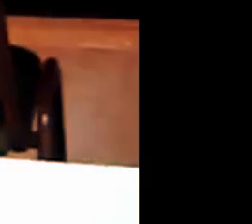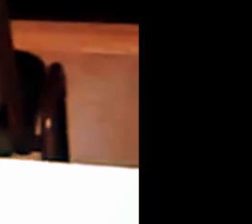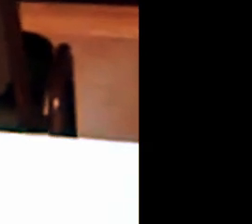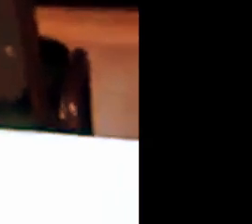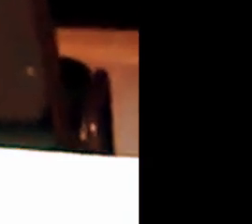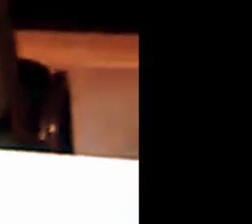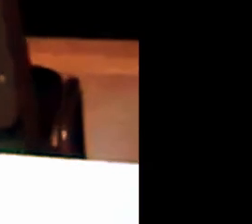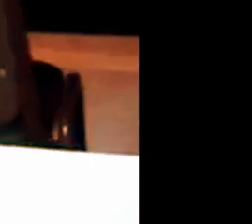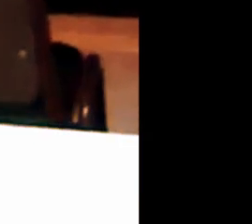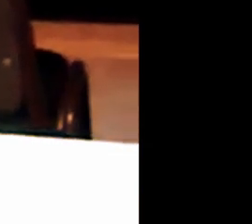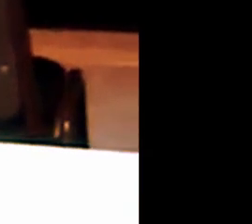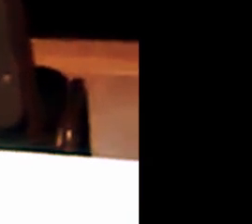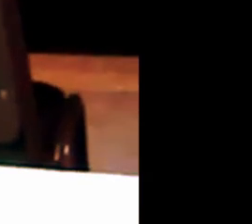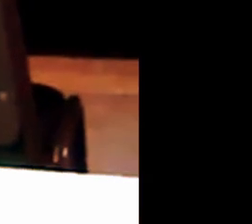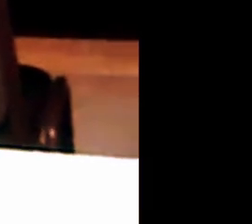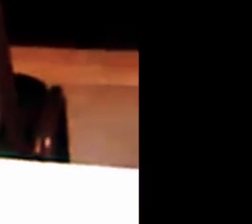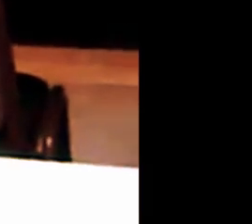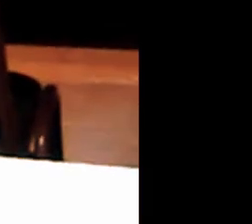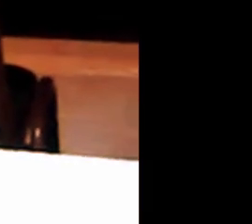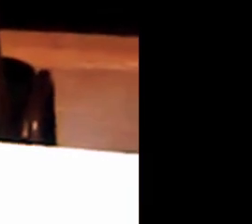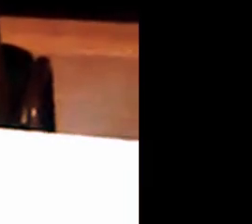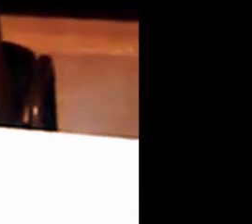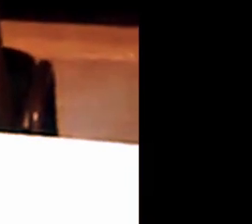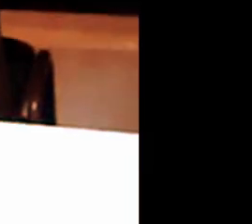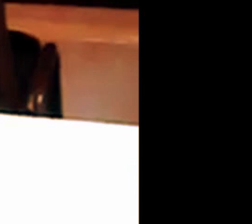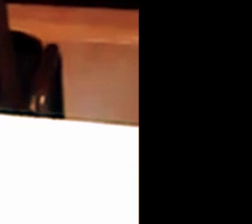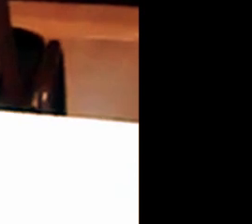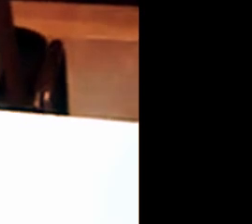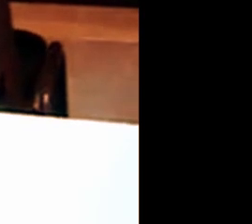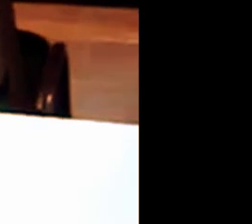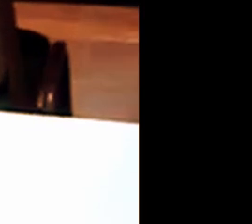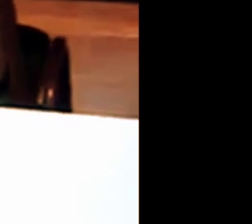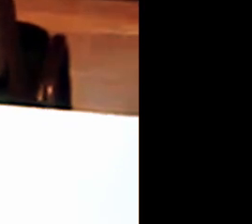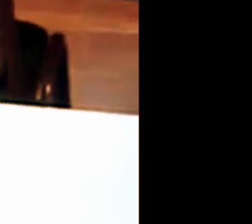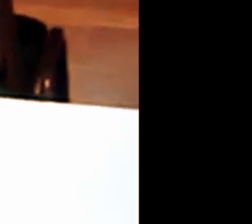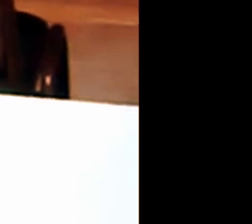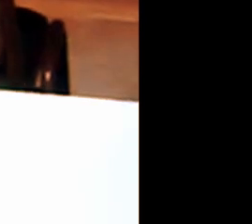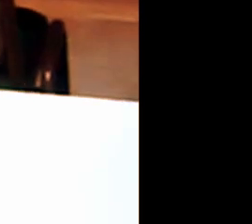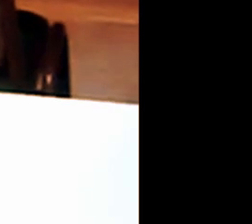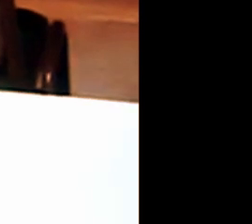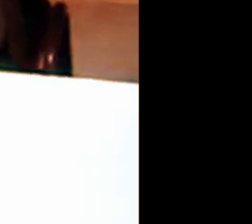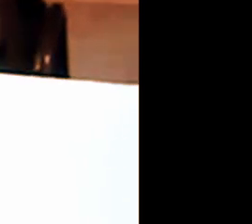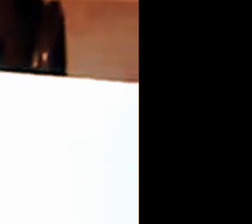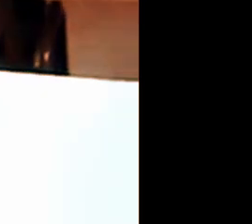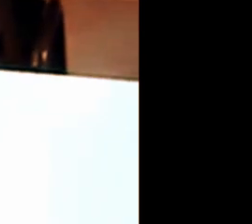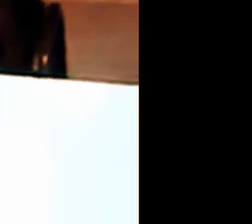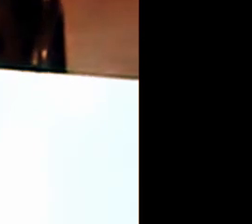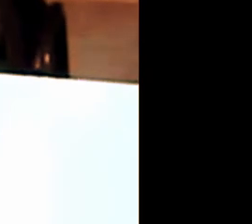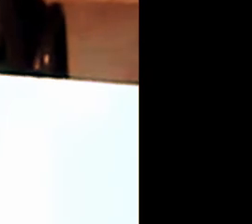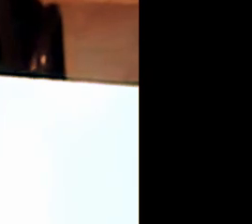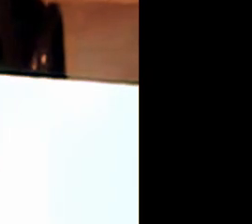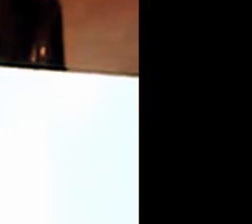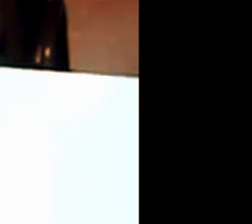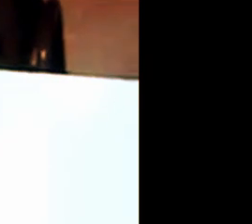carrera como investigador en sistemas autónomos y de robótica, trabajando tanto en proyectos nacionales como internacionales, incluyendo su